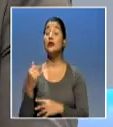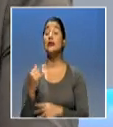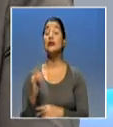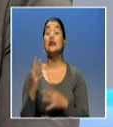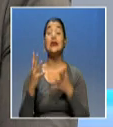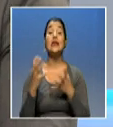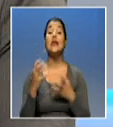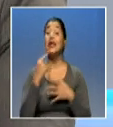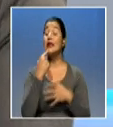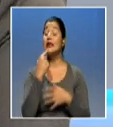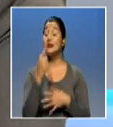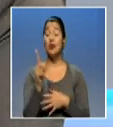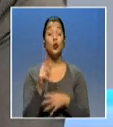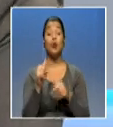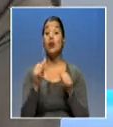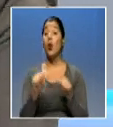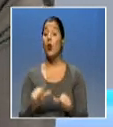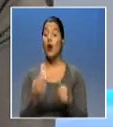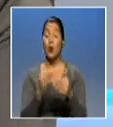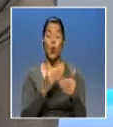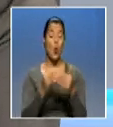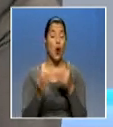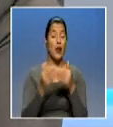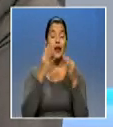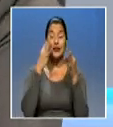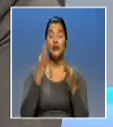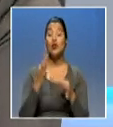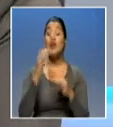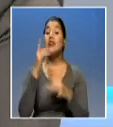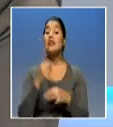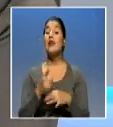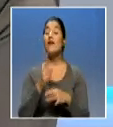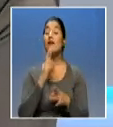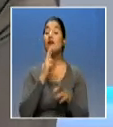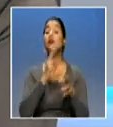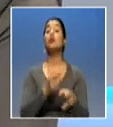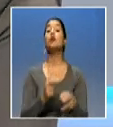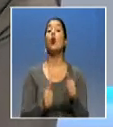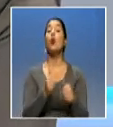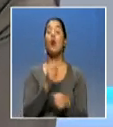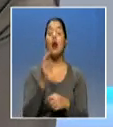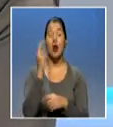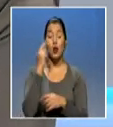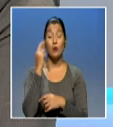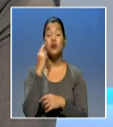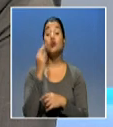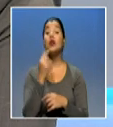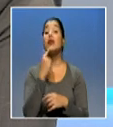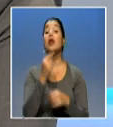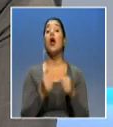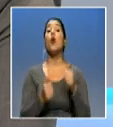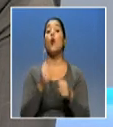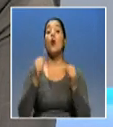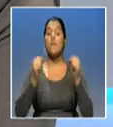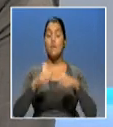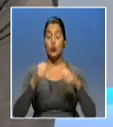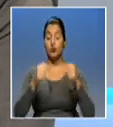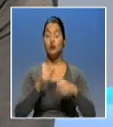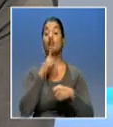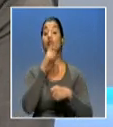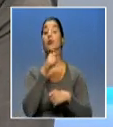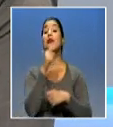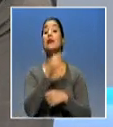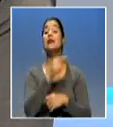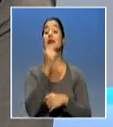cualquier medida cautelar, no la prisión preventiva, se le tiene que indicar cuál es el motivo, la probabilidad de que cometió un